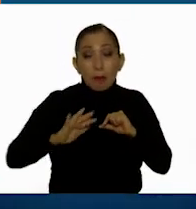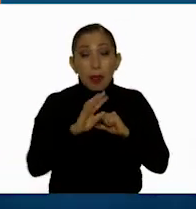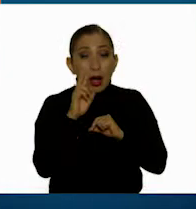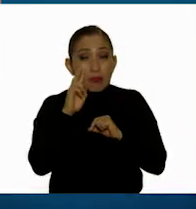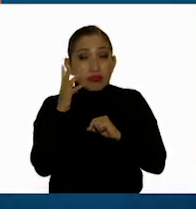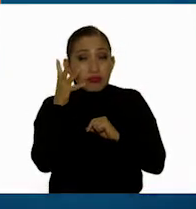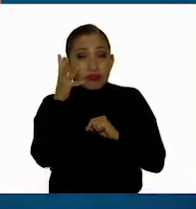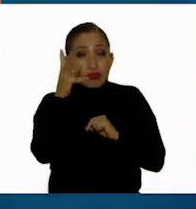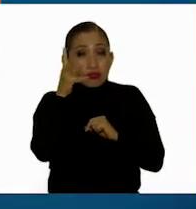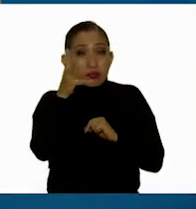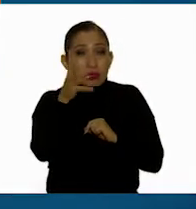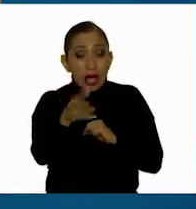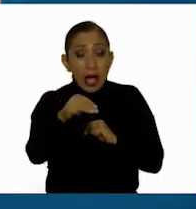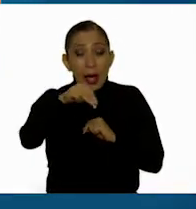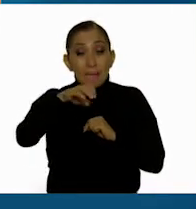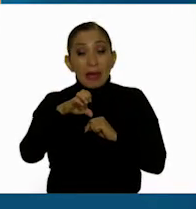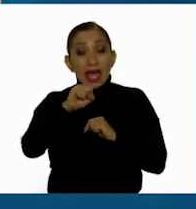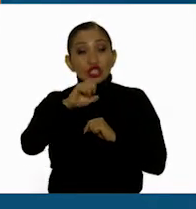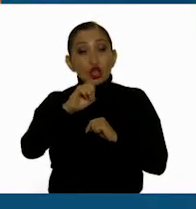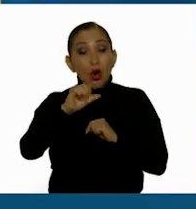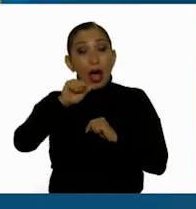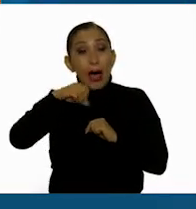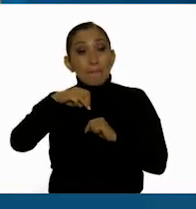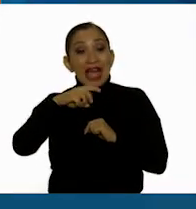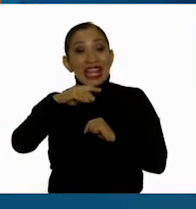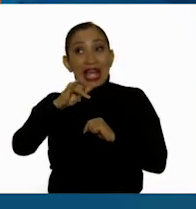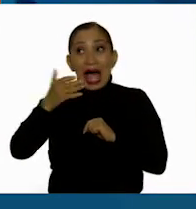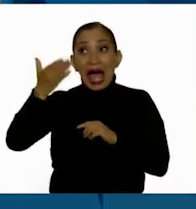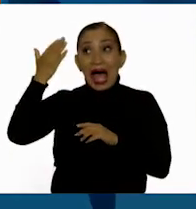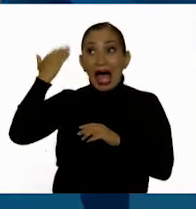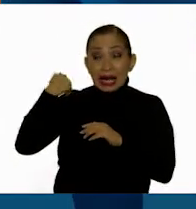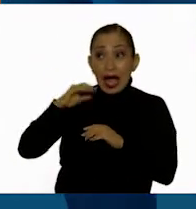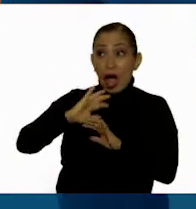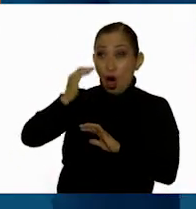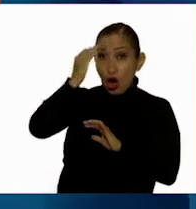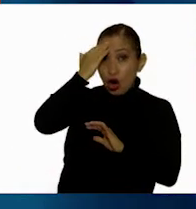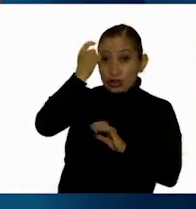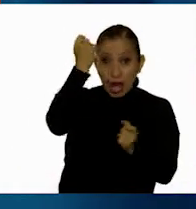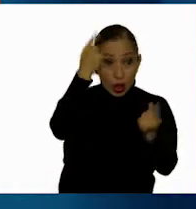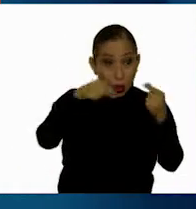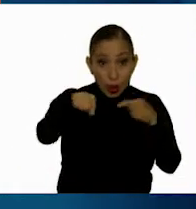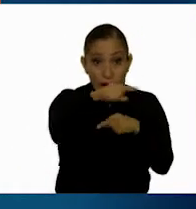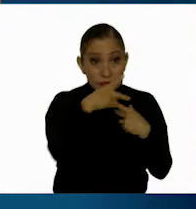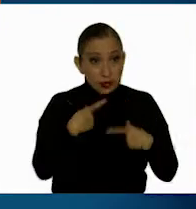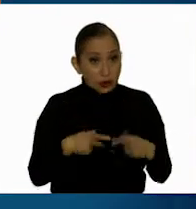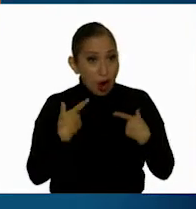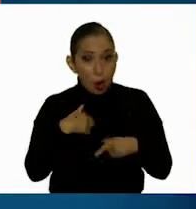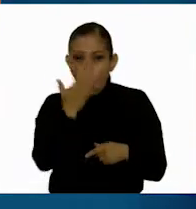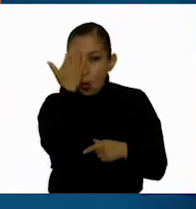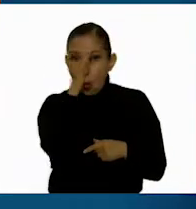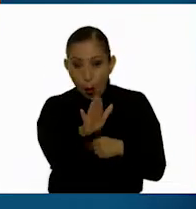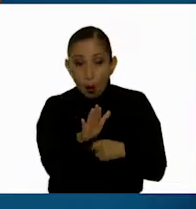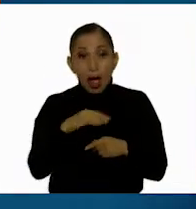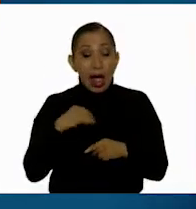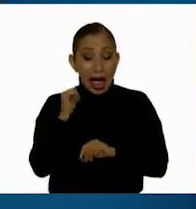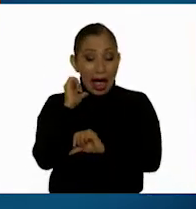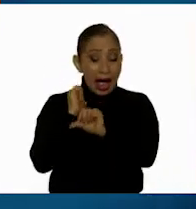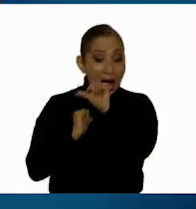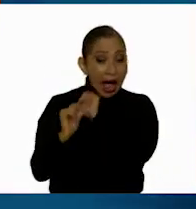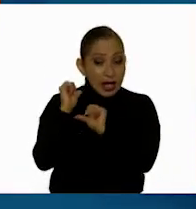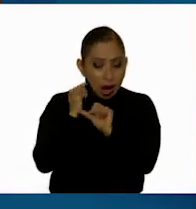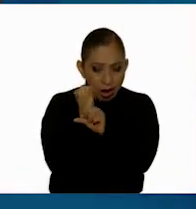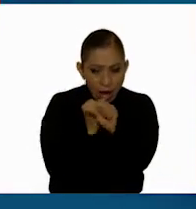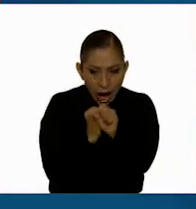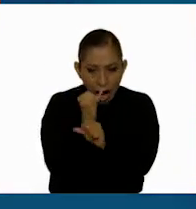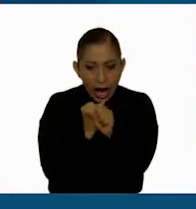de la civilización mesoamericana tardaría mucho tiempo en ser conocido con alguna profundidad. La arqueología estaba